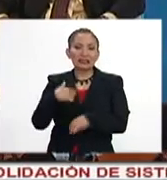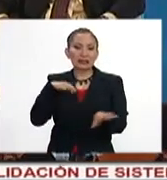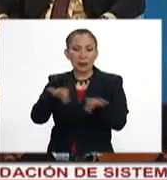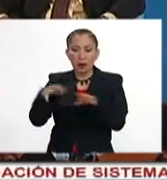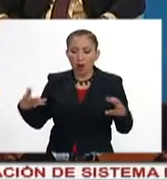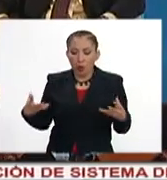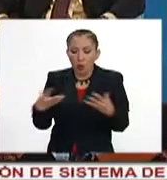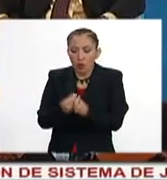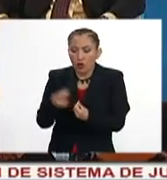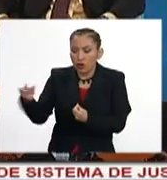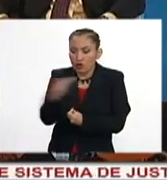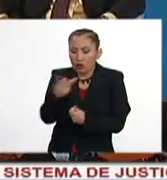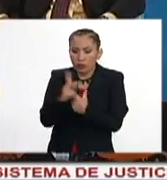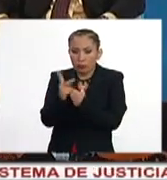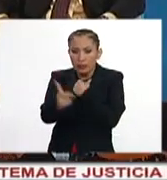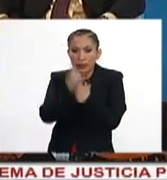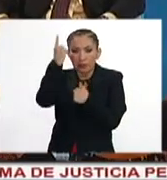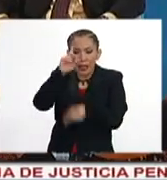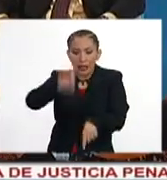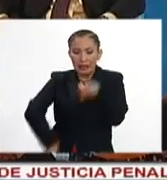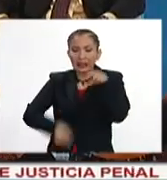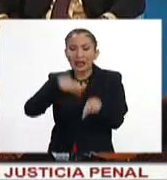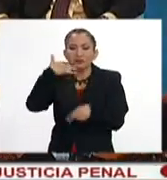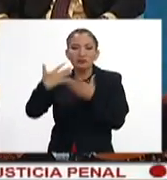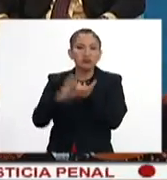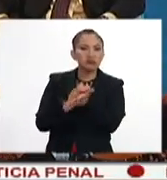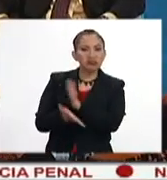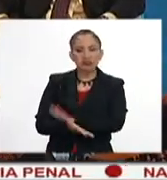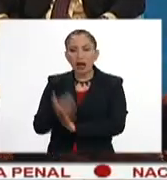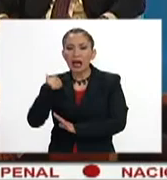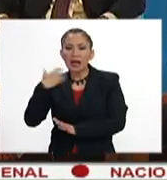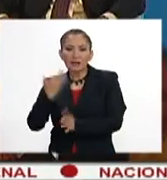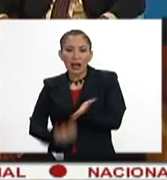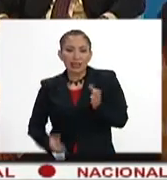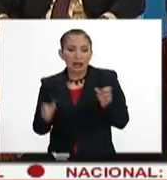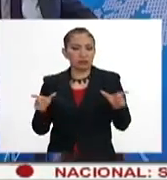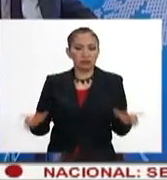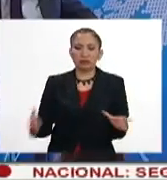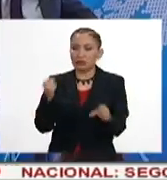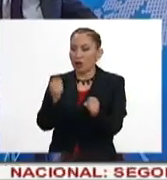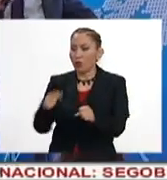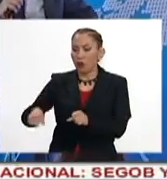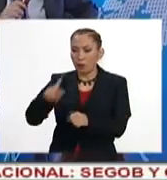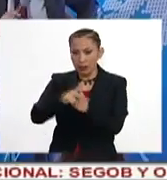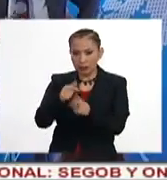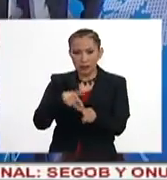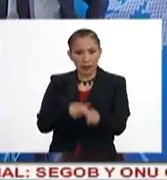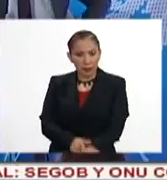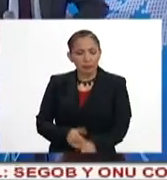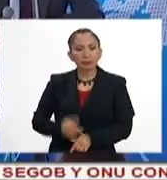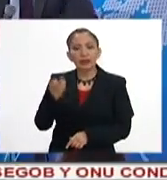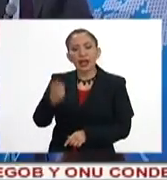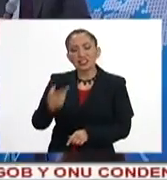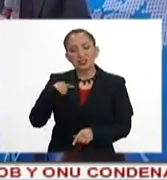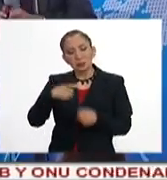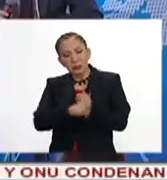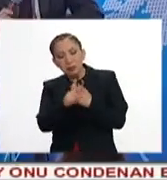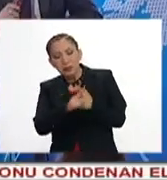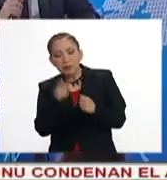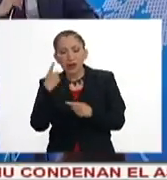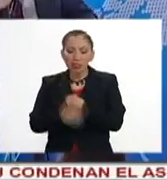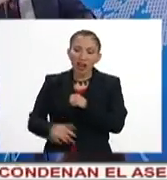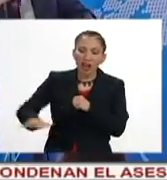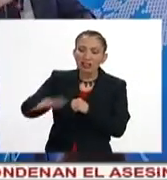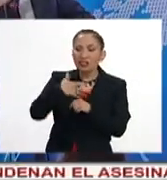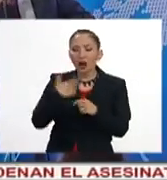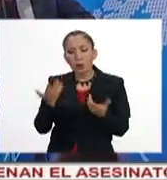trabajo conjunto entre ambas naciones para combatir la corrupción y la inseguridad en nuestro país continuará. Estos flagelos, dijo, afectan